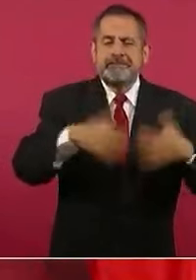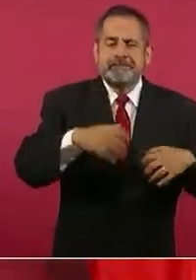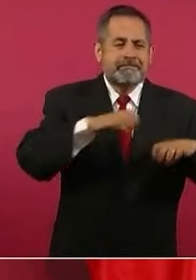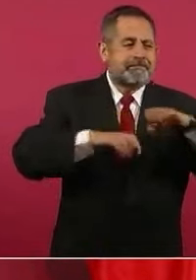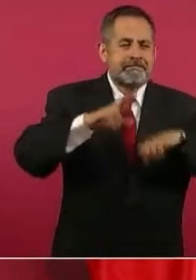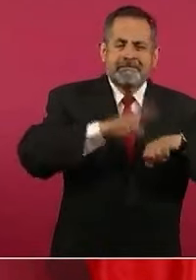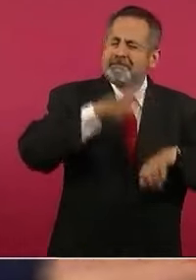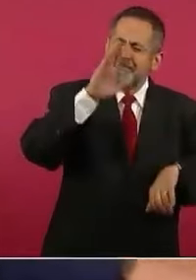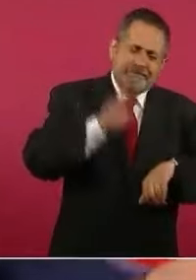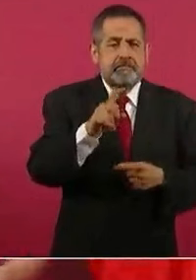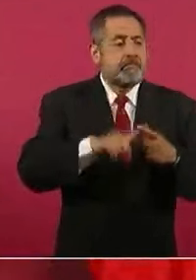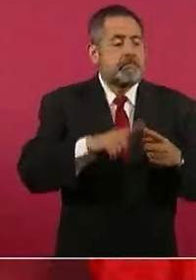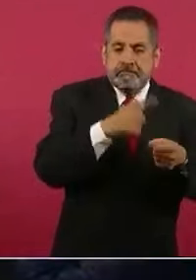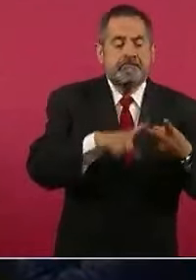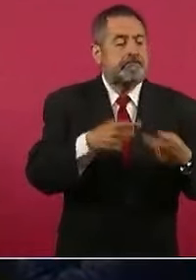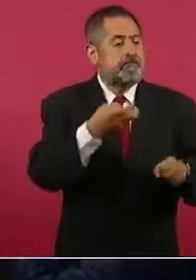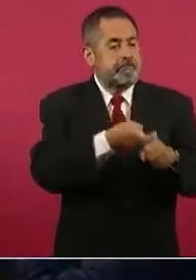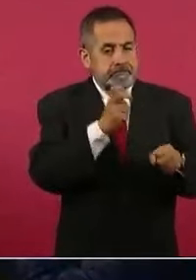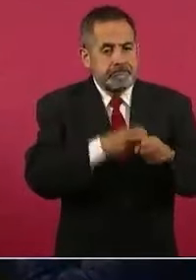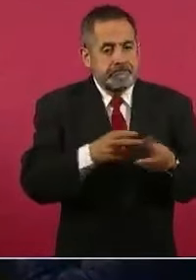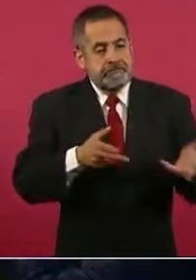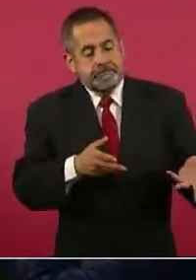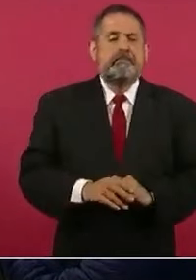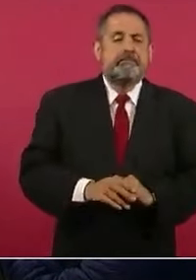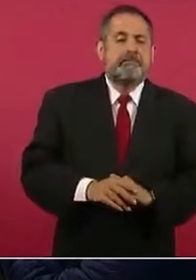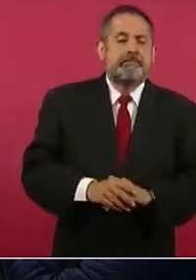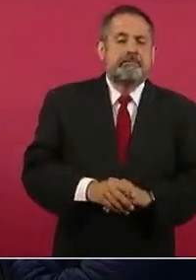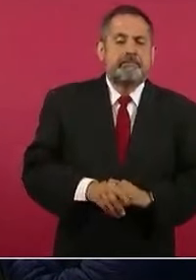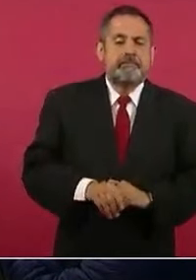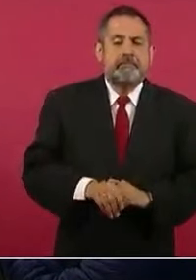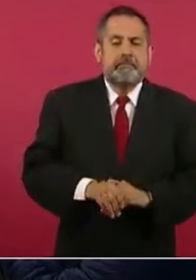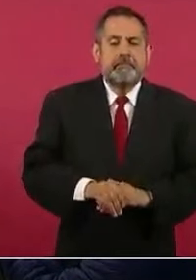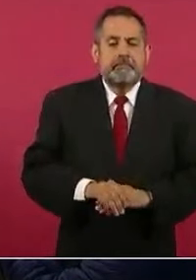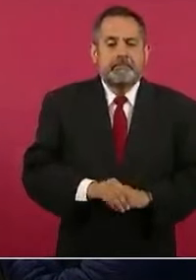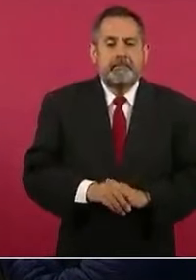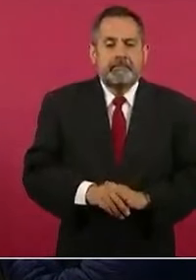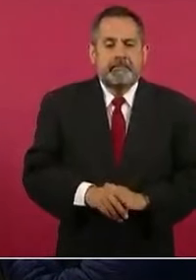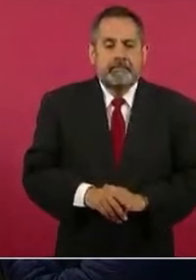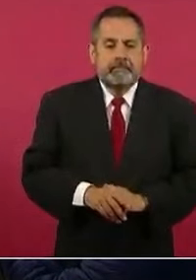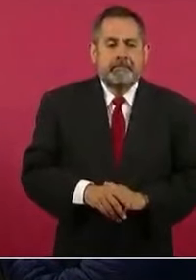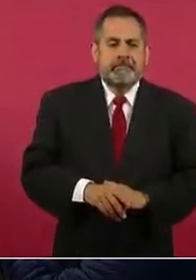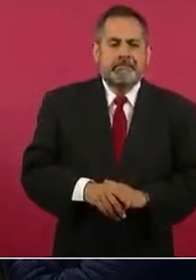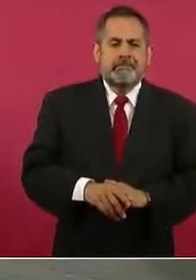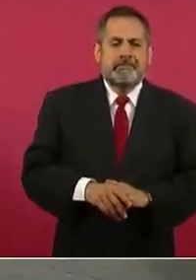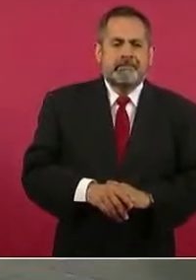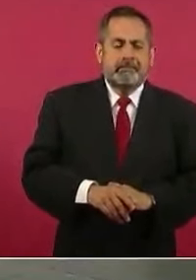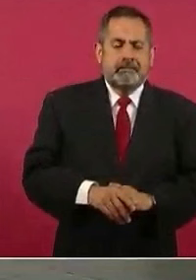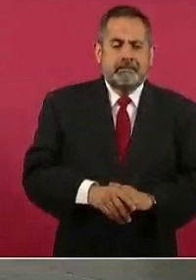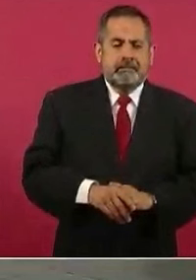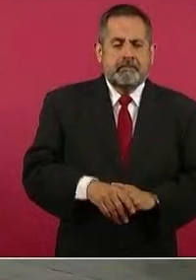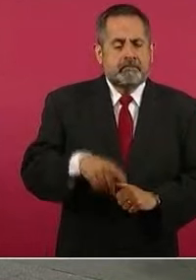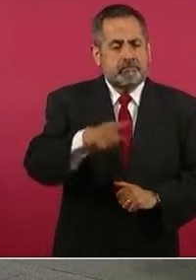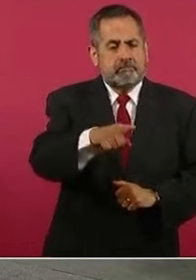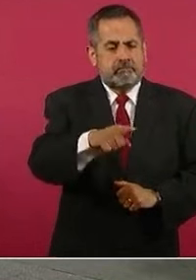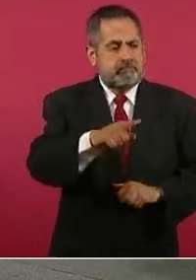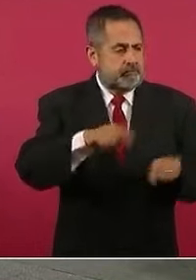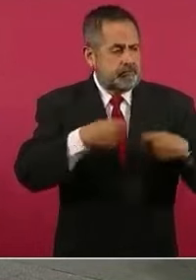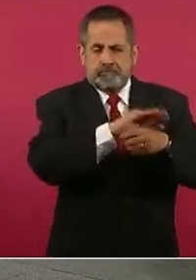Las refresqueras, cerveceras. Bueno, por ejemplo. ¿Las qué? Las cervecerías, las